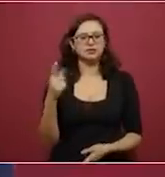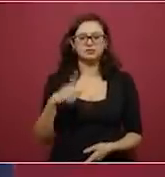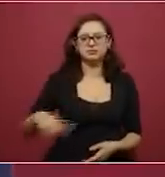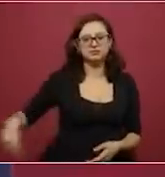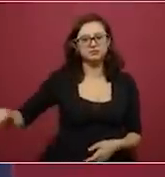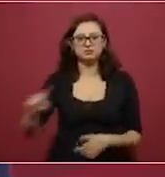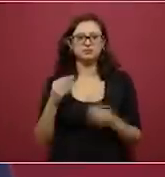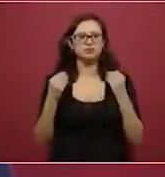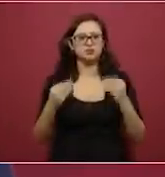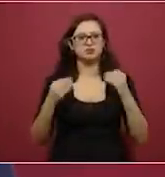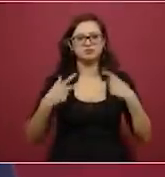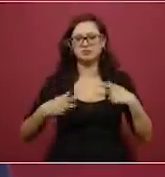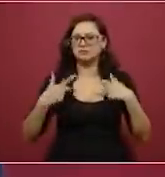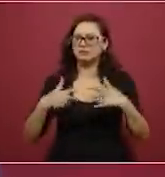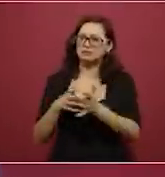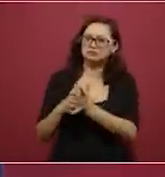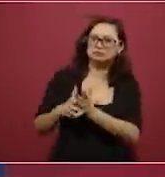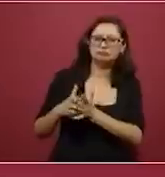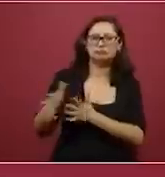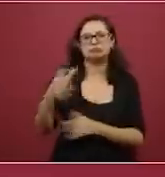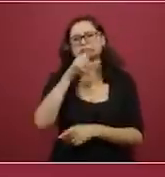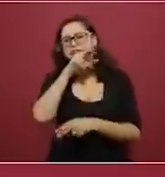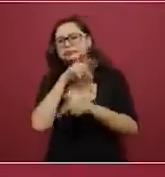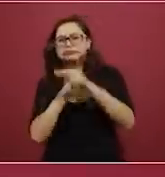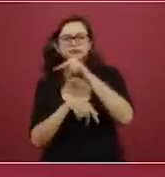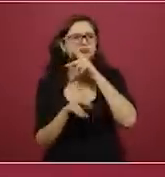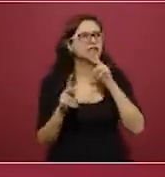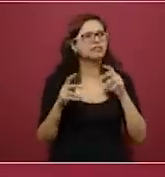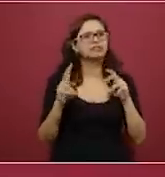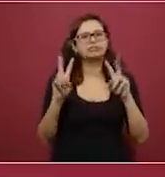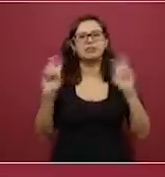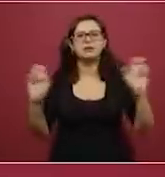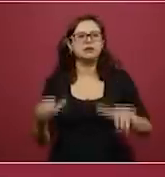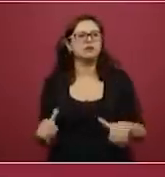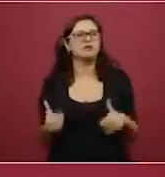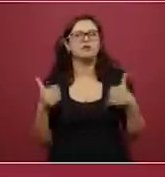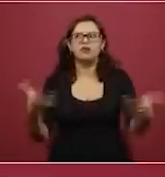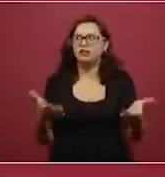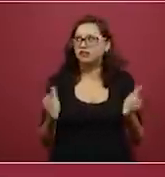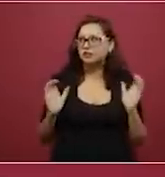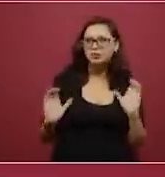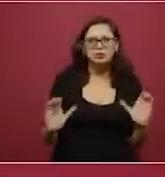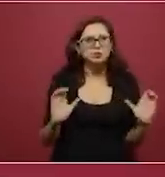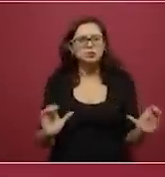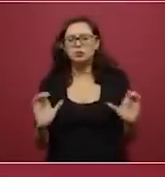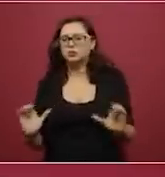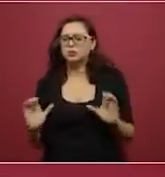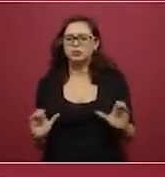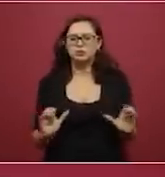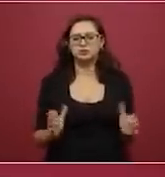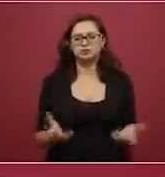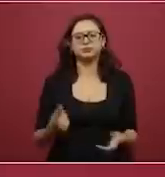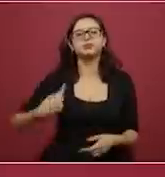a millones de mexicanos el que tiene que ver con la seguridad pública tenemos el compromiso